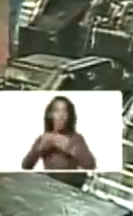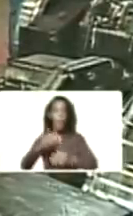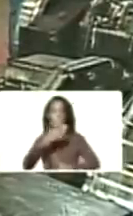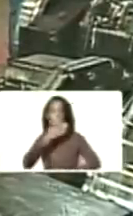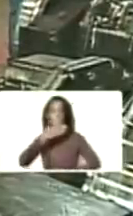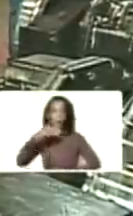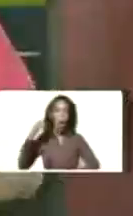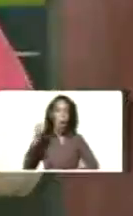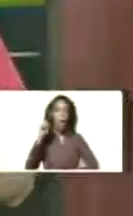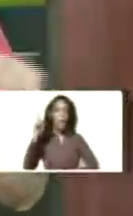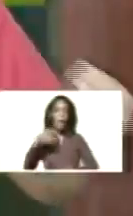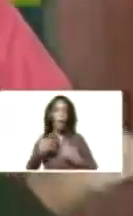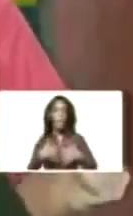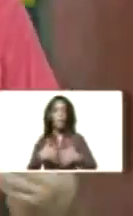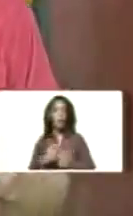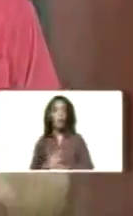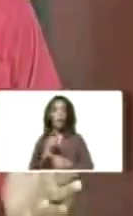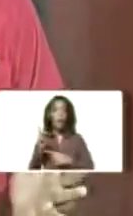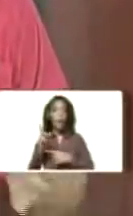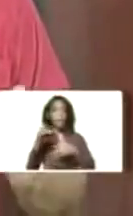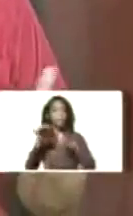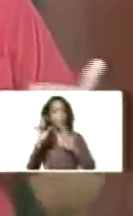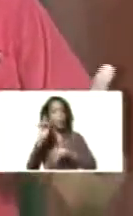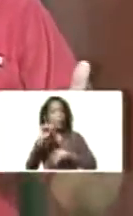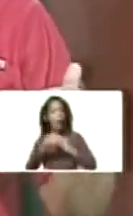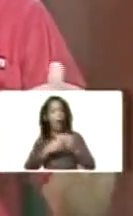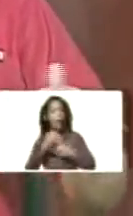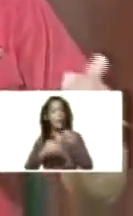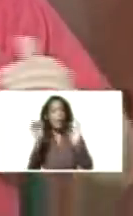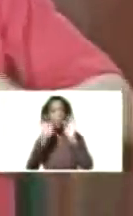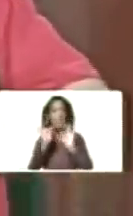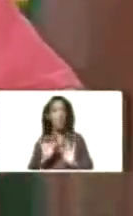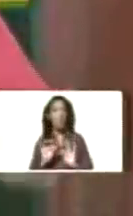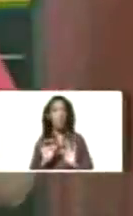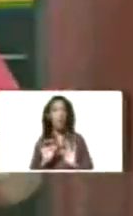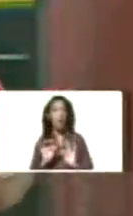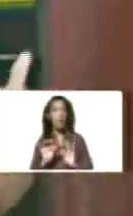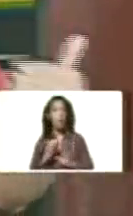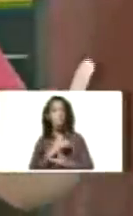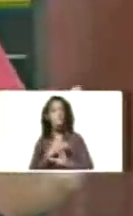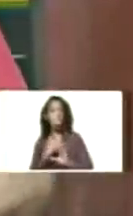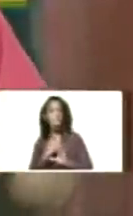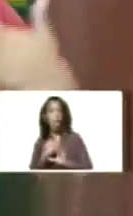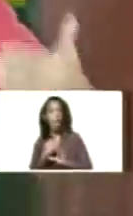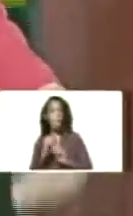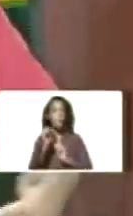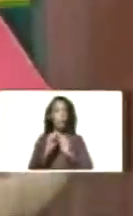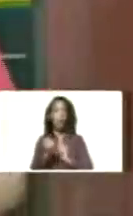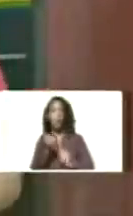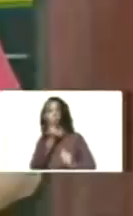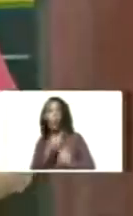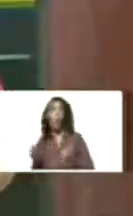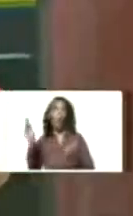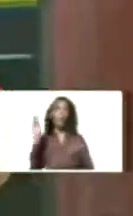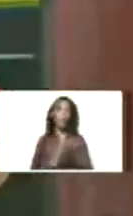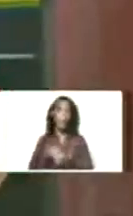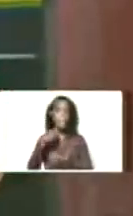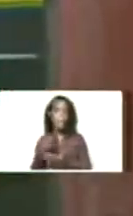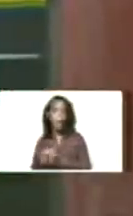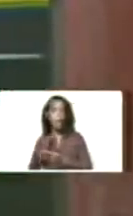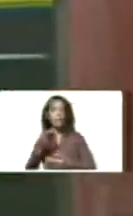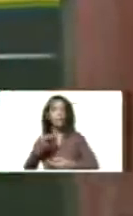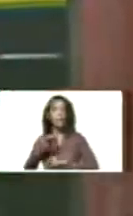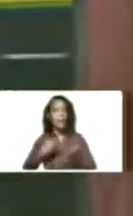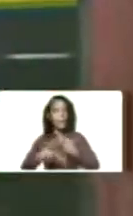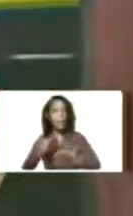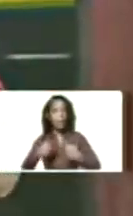que aquellas empresas que incluso lo hacían de manera a medias para que el motor fallara y luego volver a pagarle el servicio.